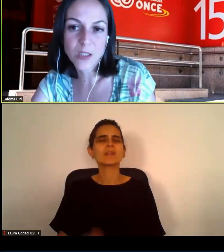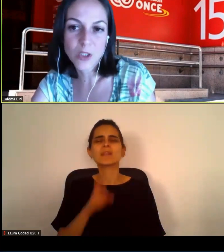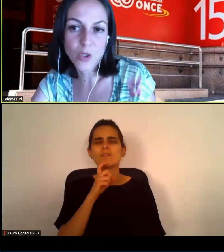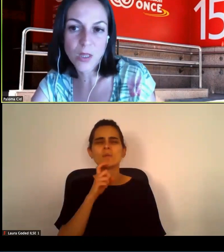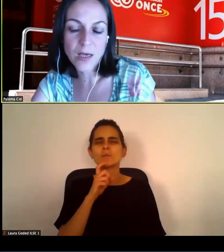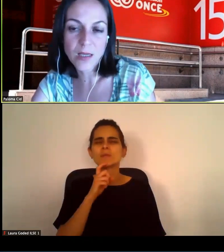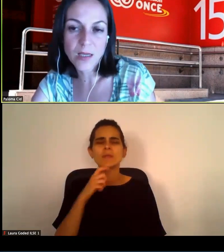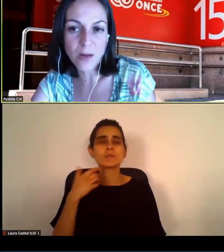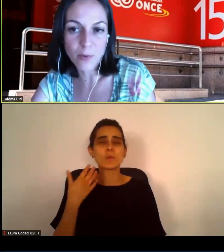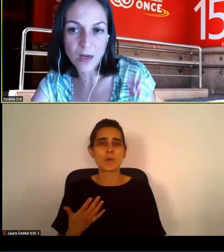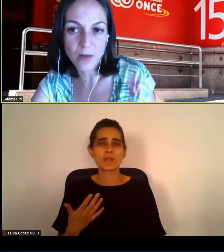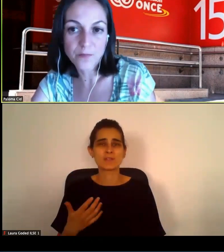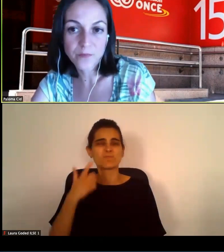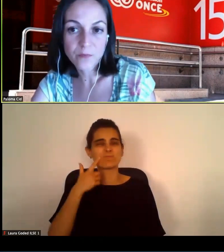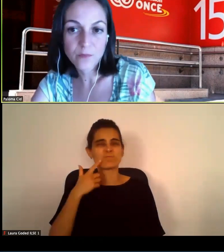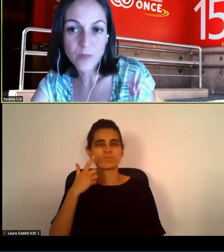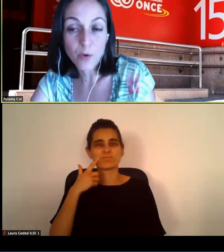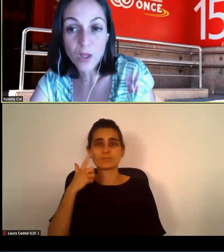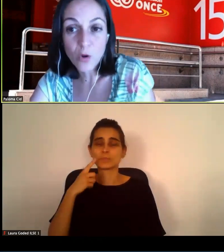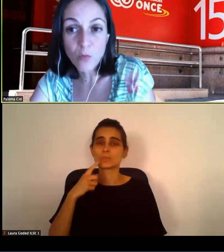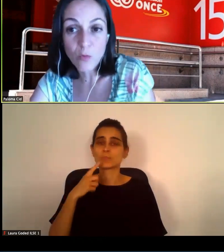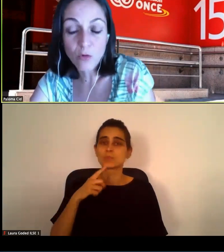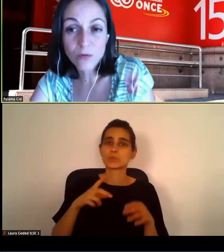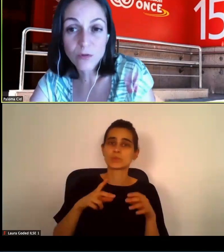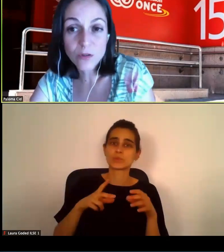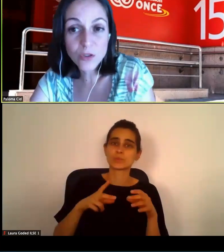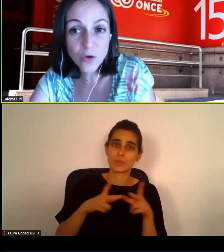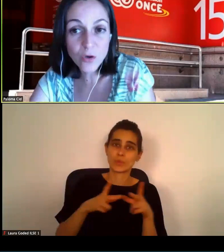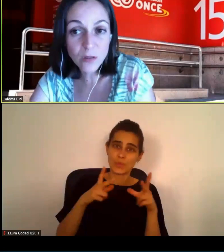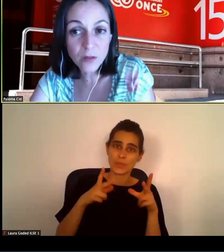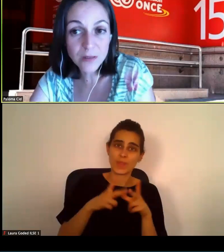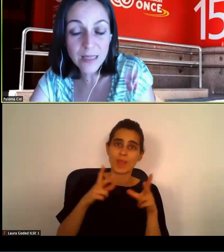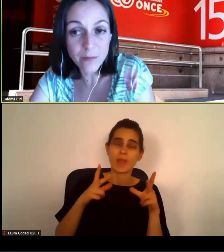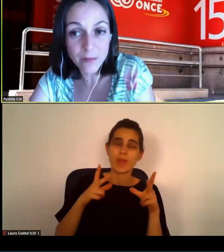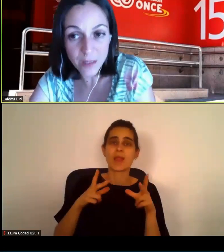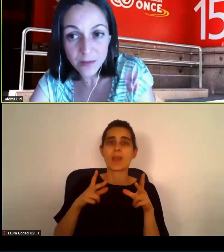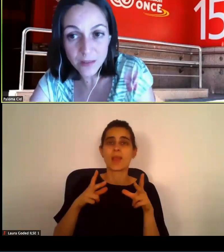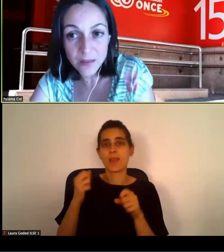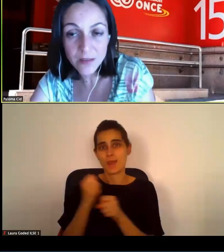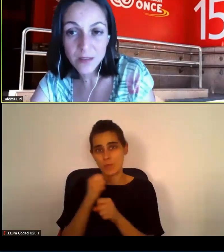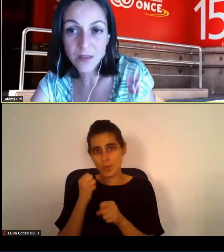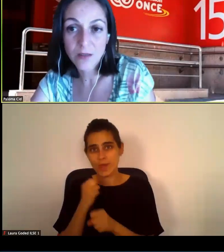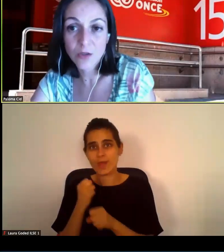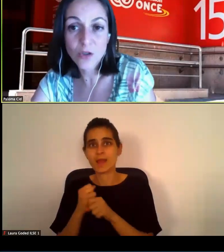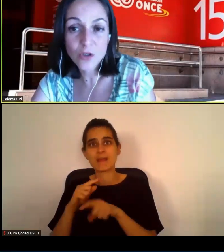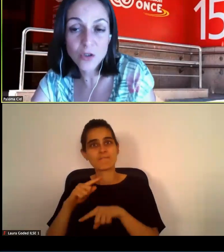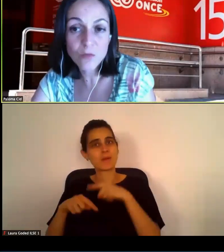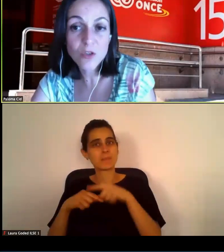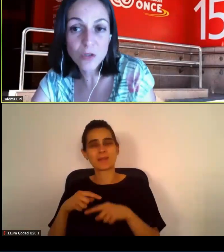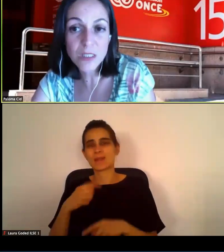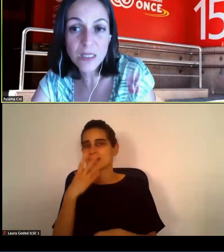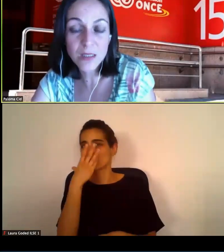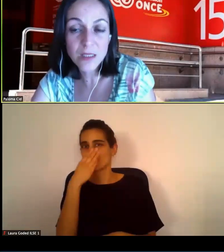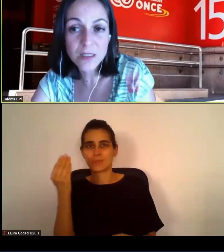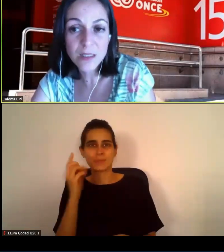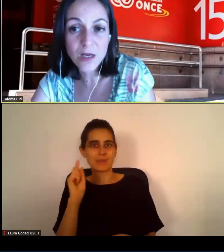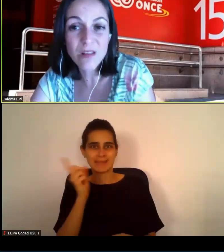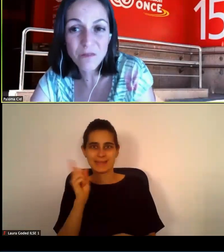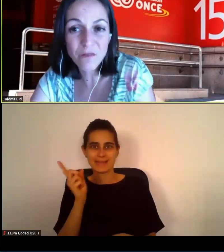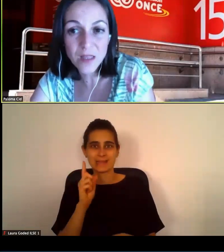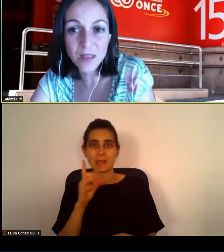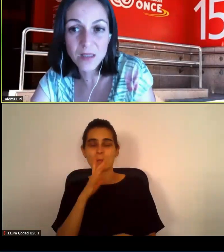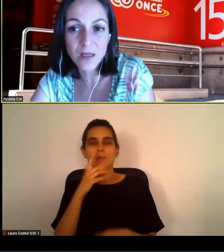familiar, social y laboral, porque como no son tan evidentes, no somos conscientes